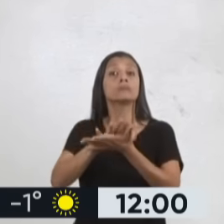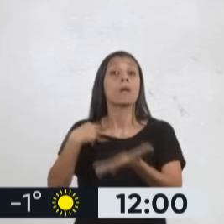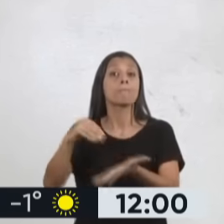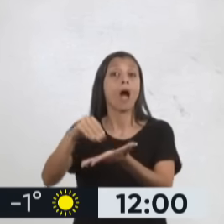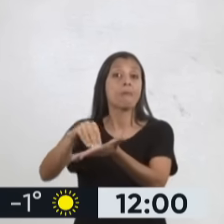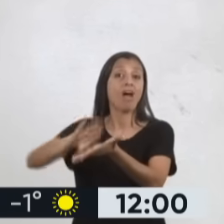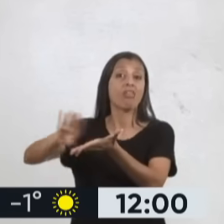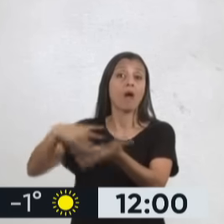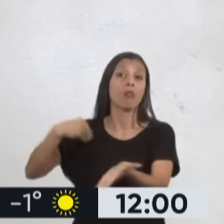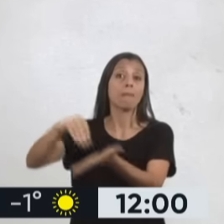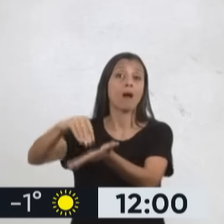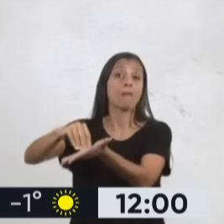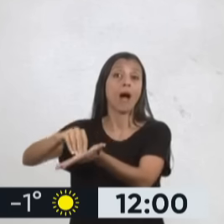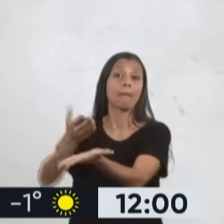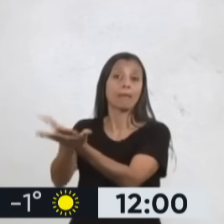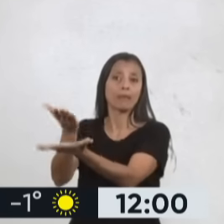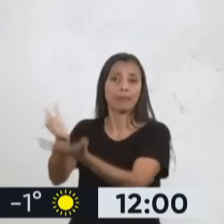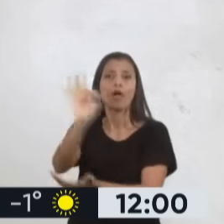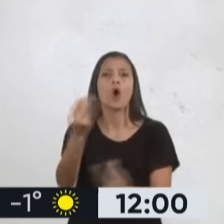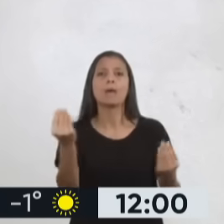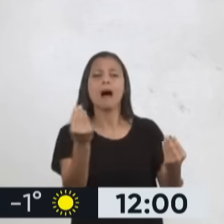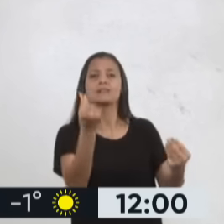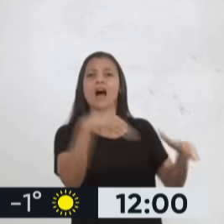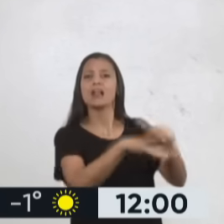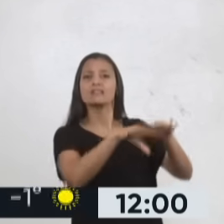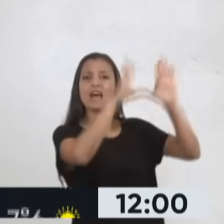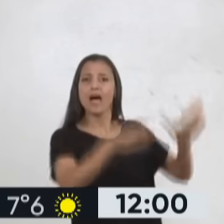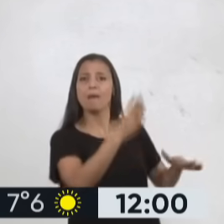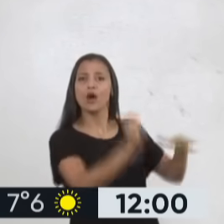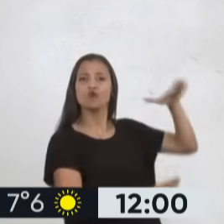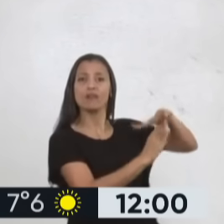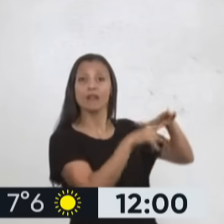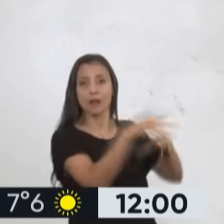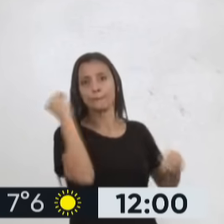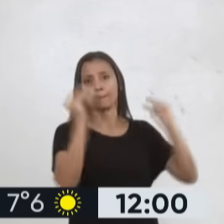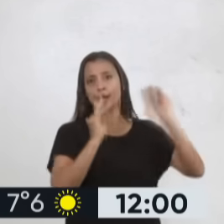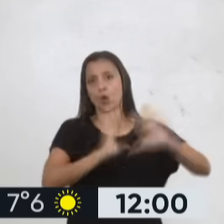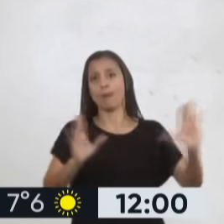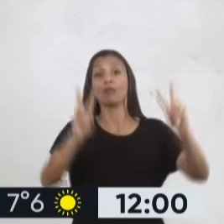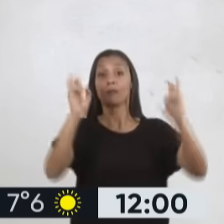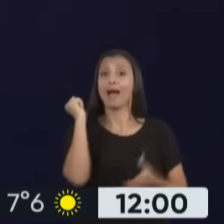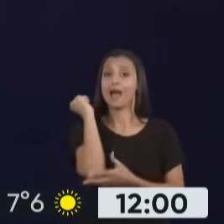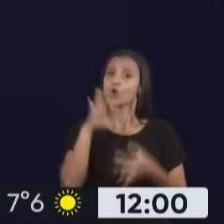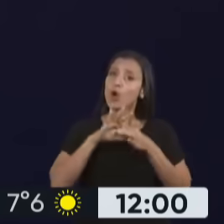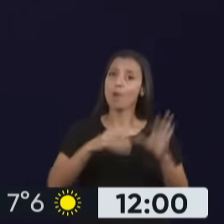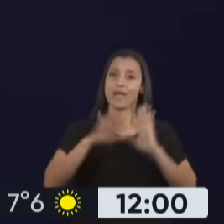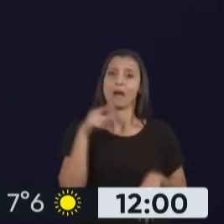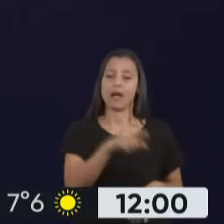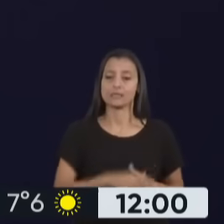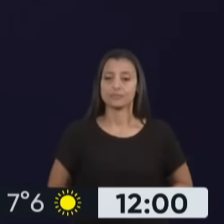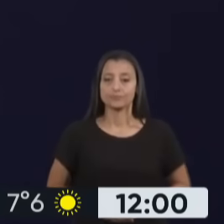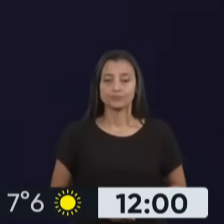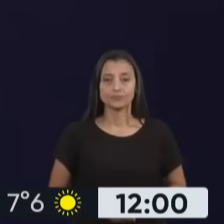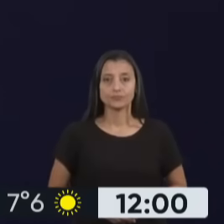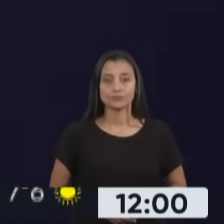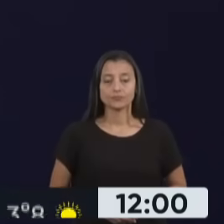divisas y qué es lo que va a pasar con las reservas del Banco Central, que es lo que preocupa a nivel macroeconómico también.